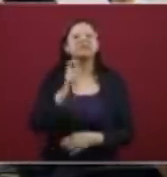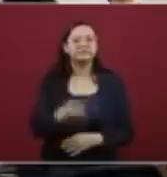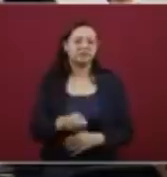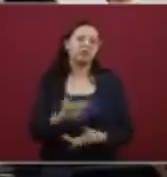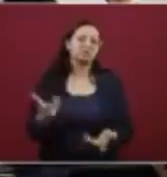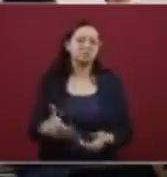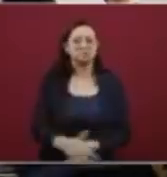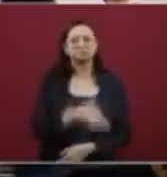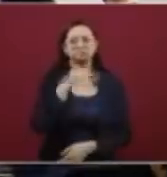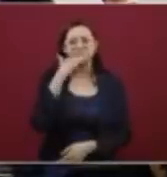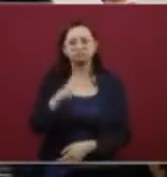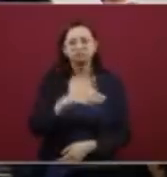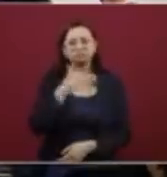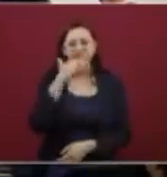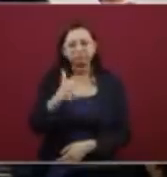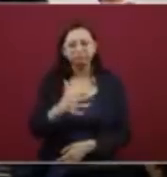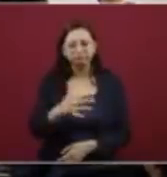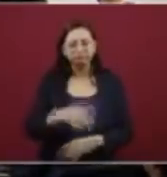corrupción.